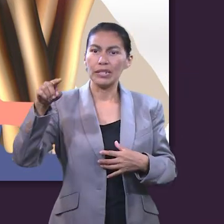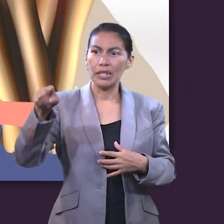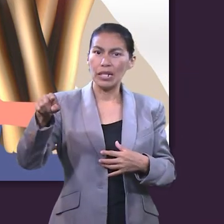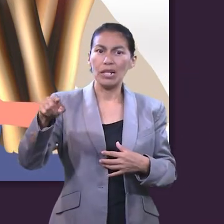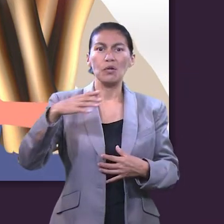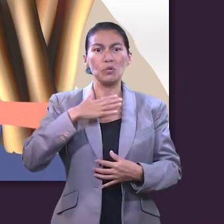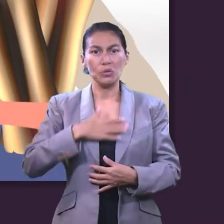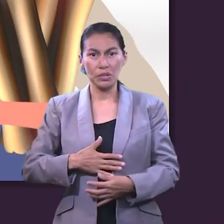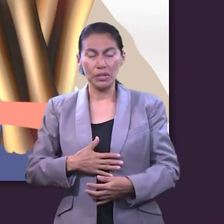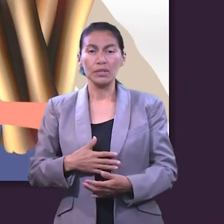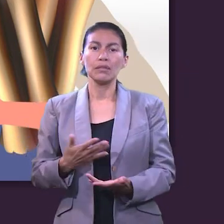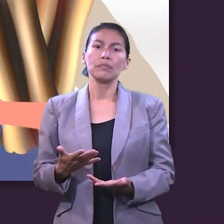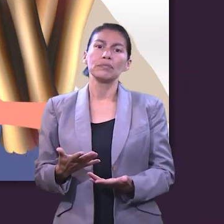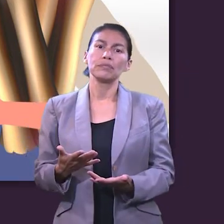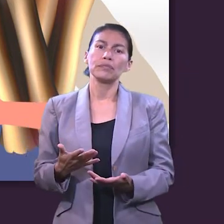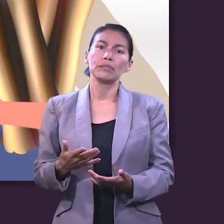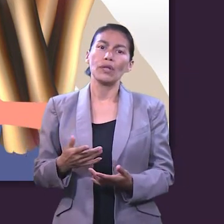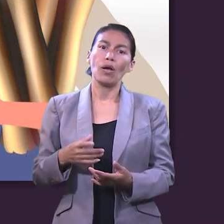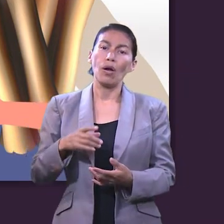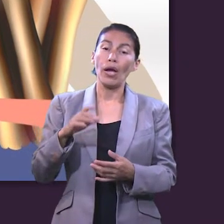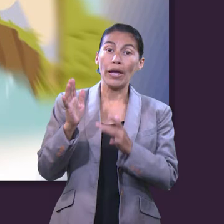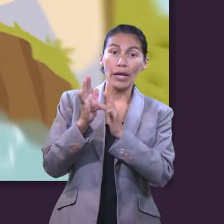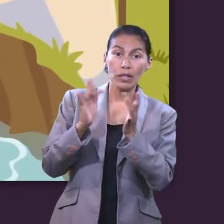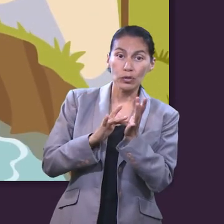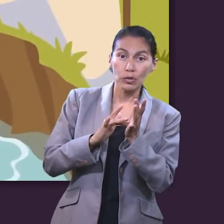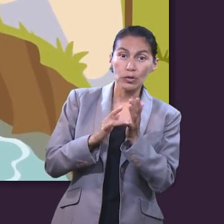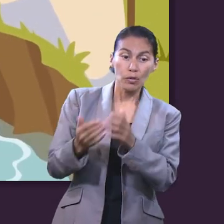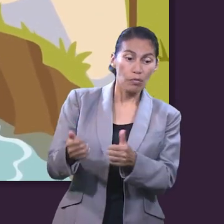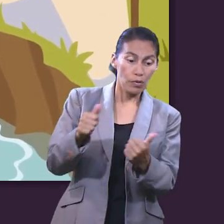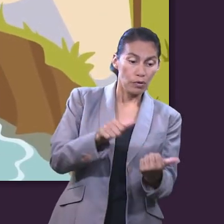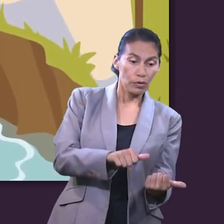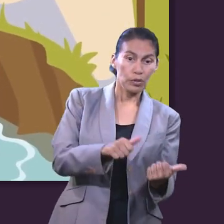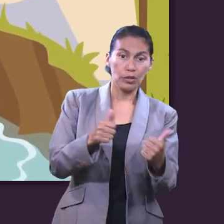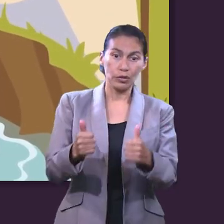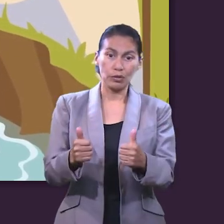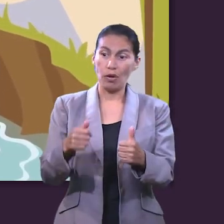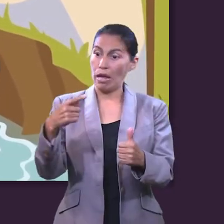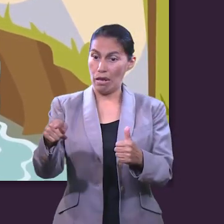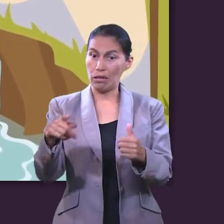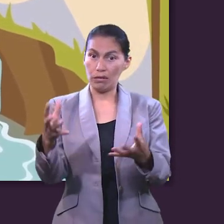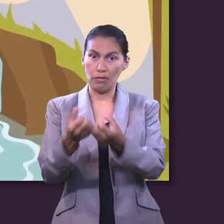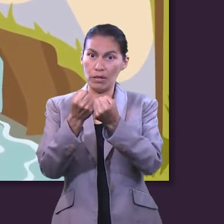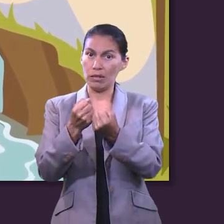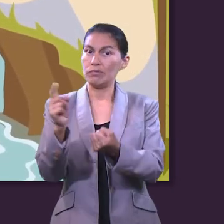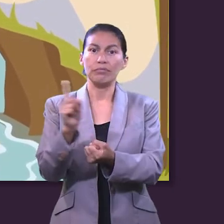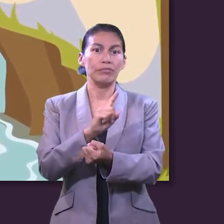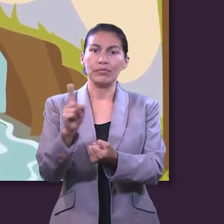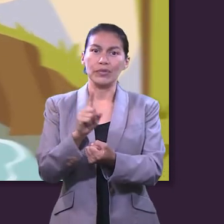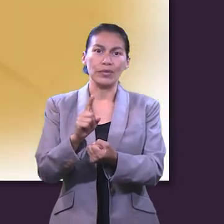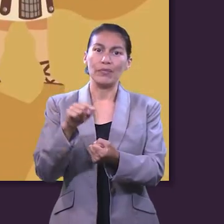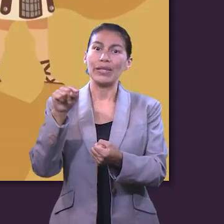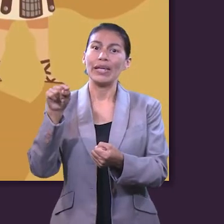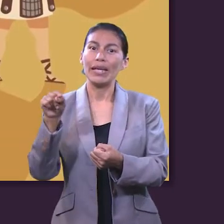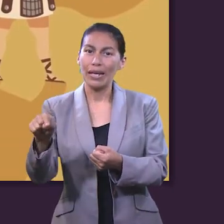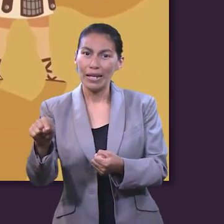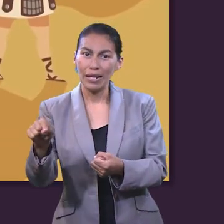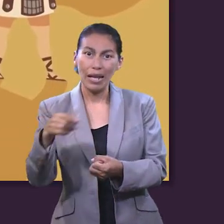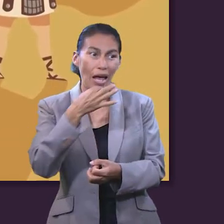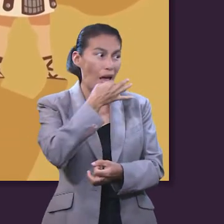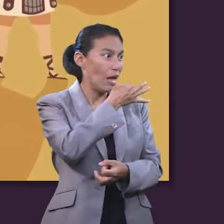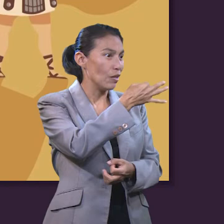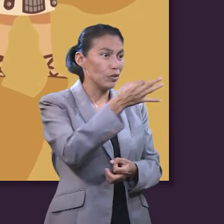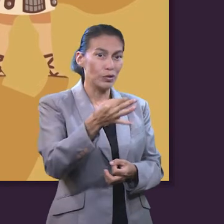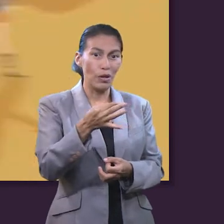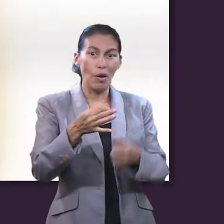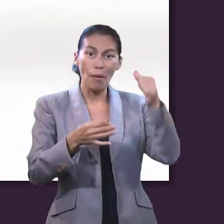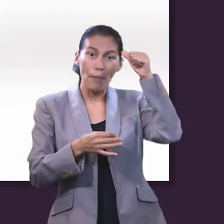él. Segunda de Corintios 5, 21 Cuando Jesús se bautizó, no lo hizo para su salvación, sino que anunció